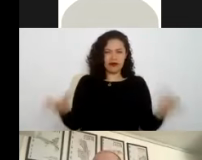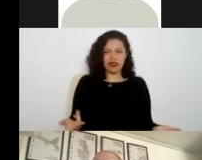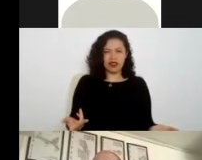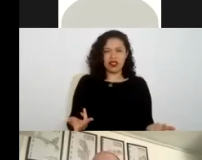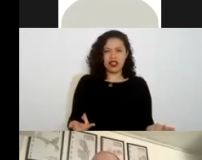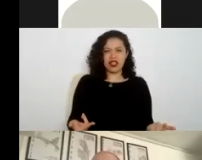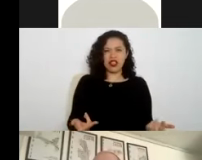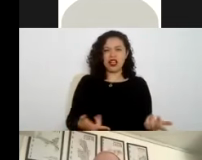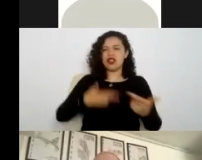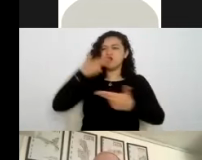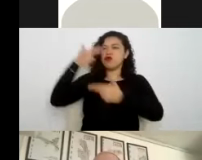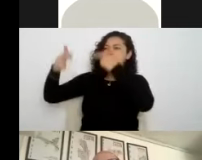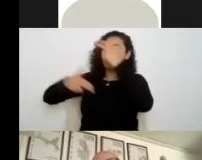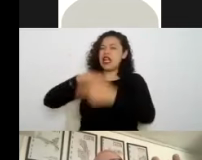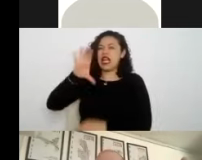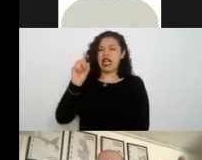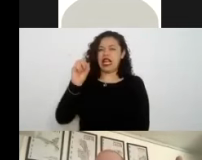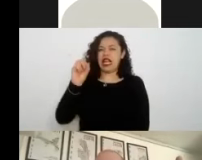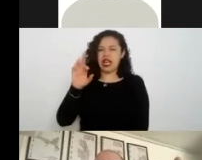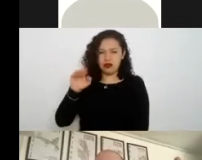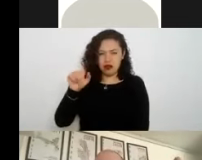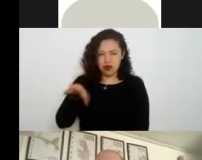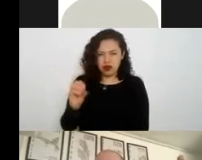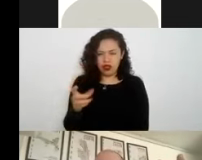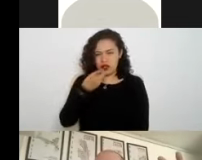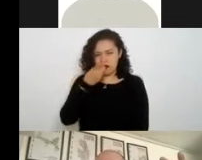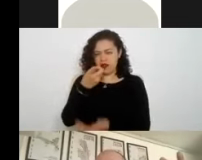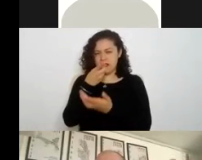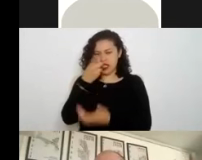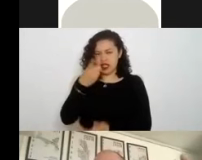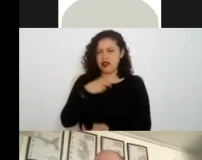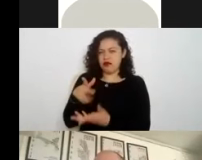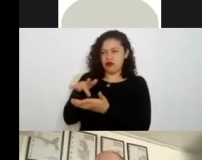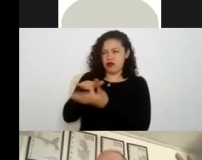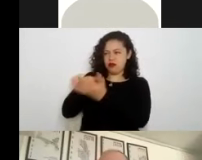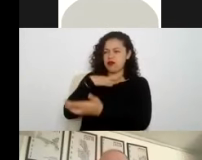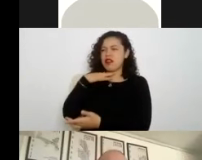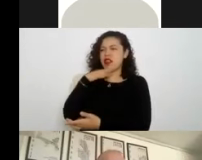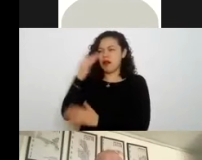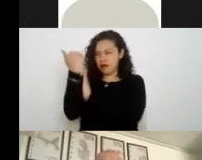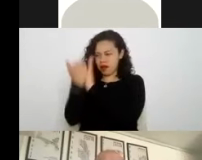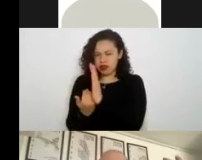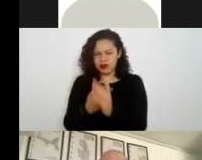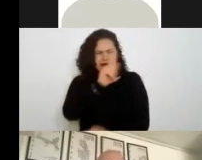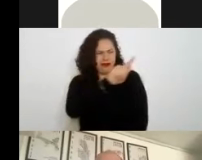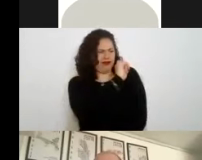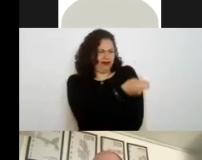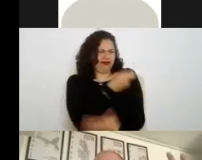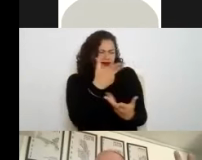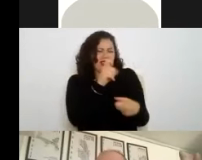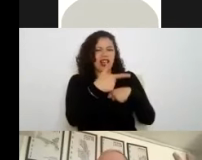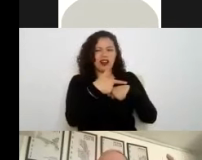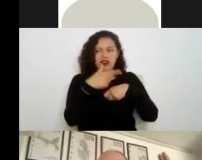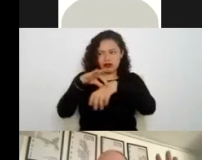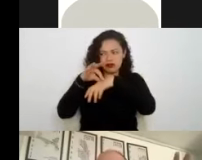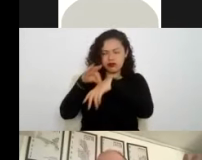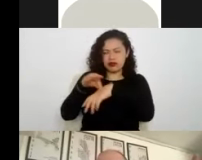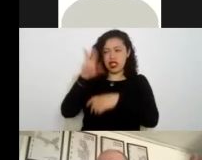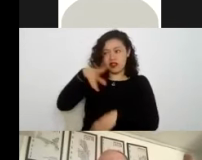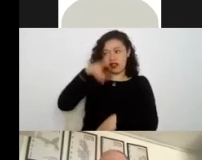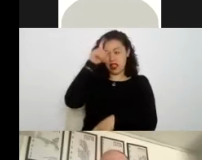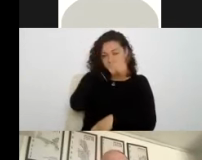carbono. Entonces, yo le decía a la gente, ayúdanos a compensar tu huella. Y era como de, pues, ¿qué es eso, no? ¿Y por qué? Y como es algo intangible, pues luego es muy complicado. La